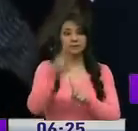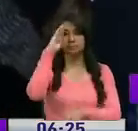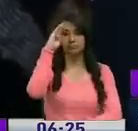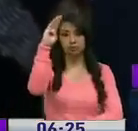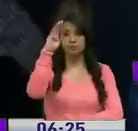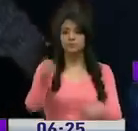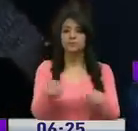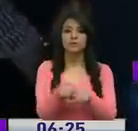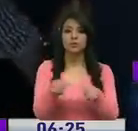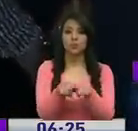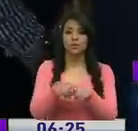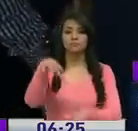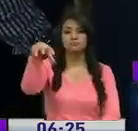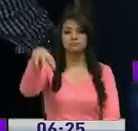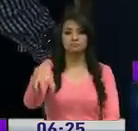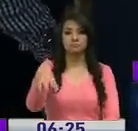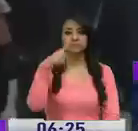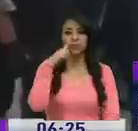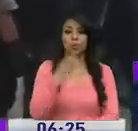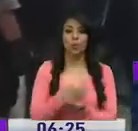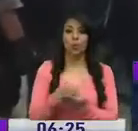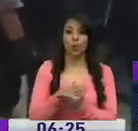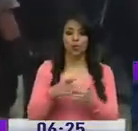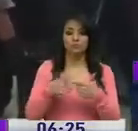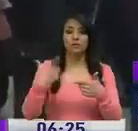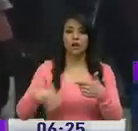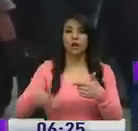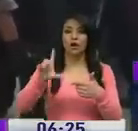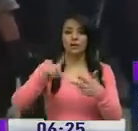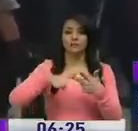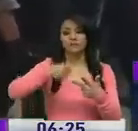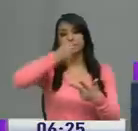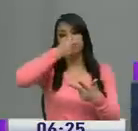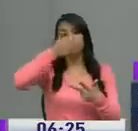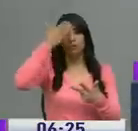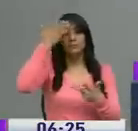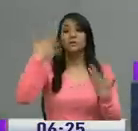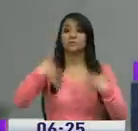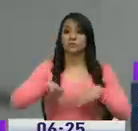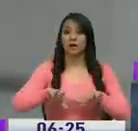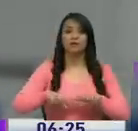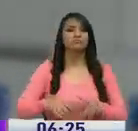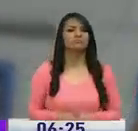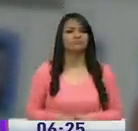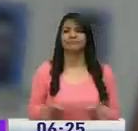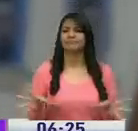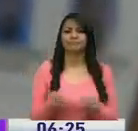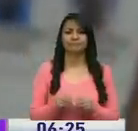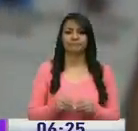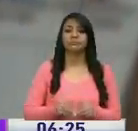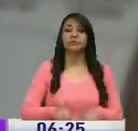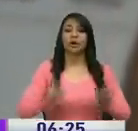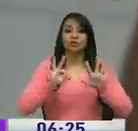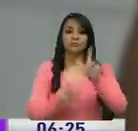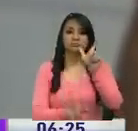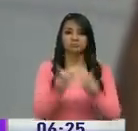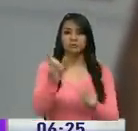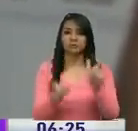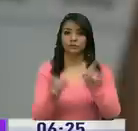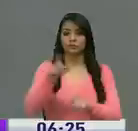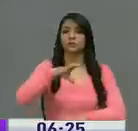simultáneamente en la provincia de el oro Loja y Santo Domingo dejando como resultado ocho ciudadanos